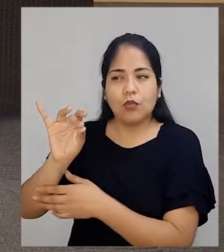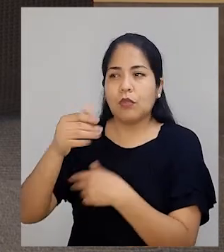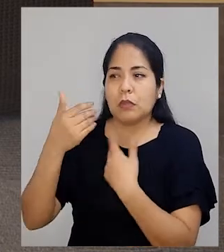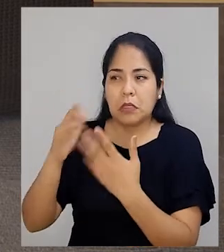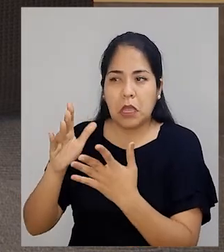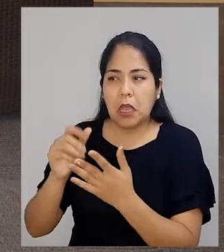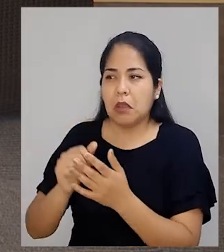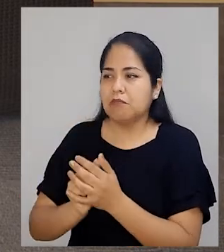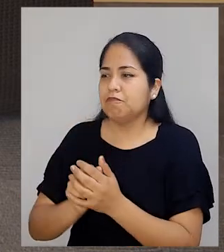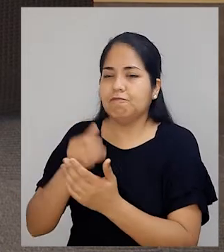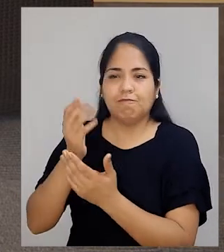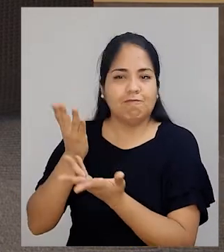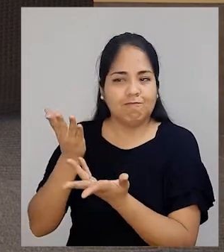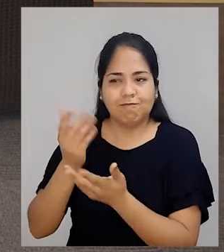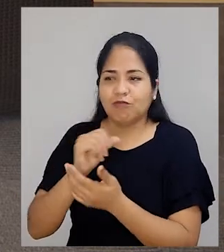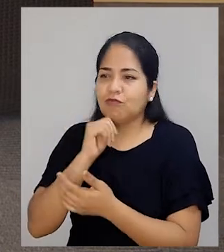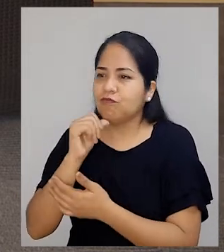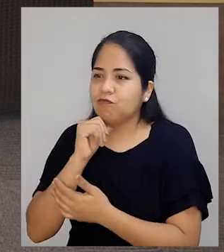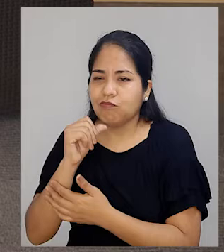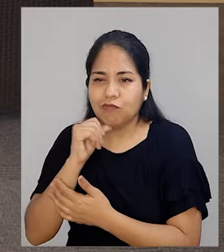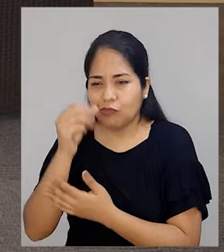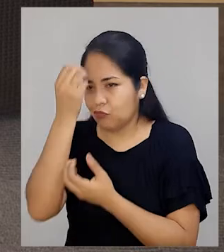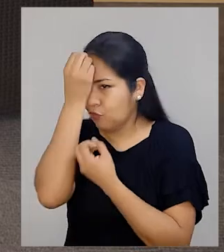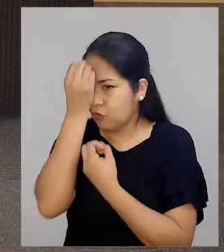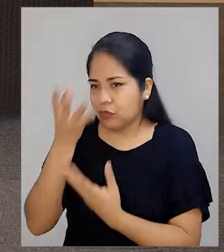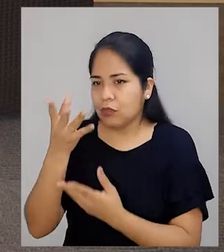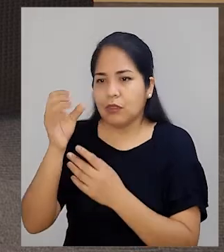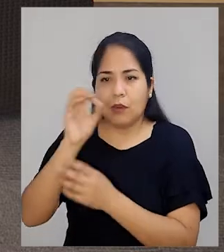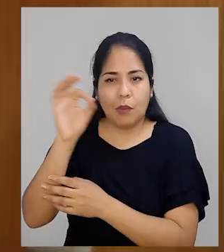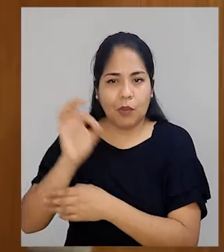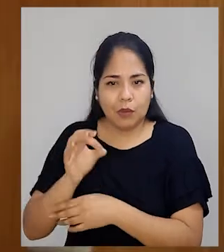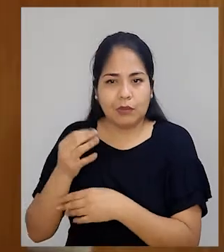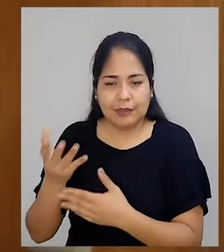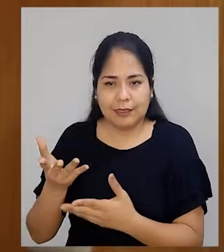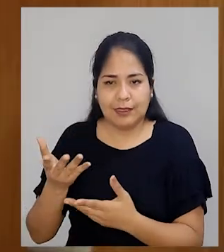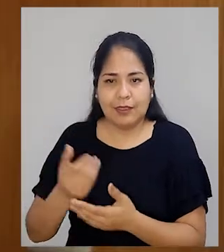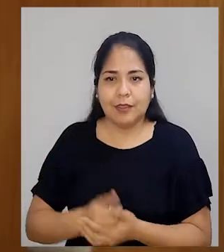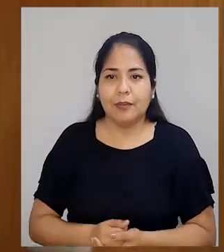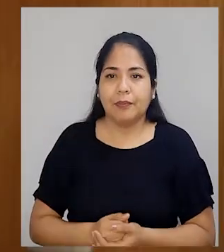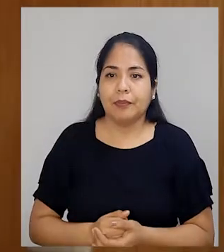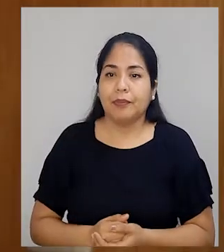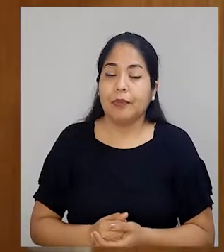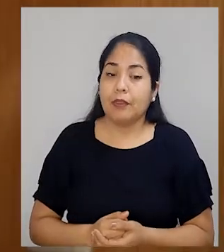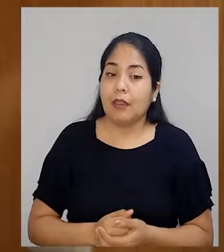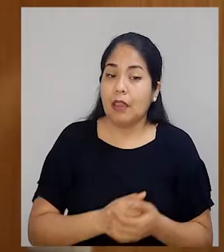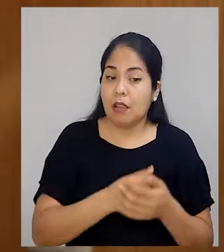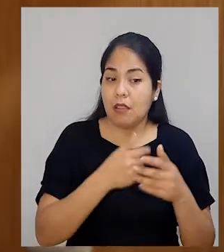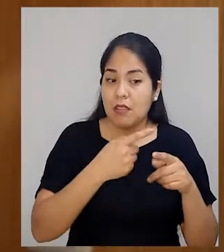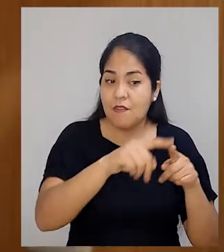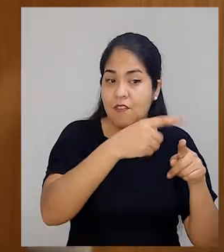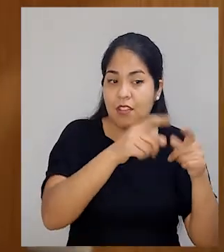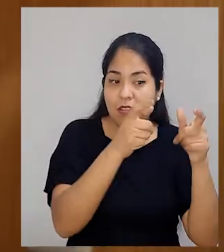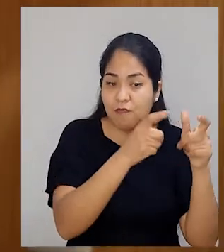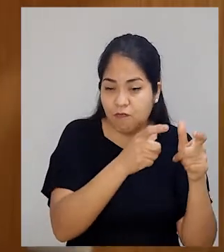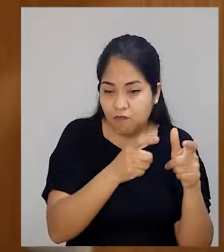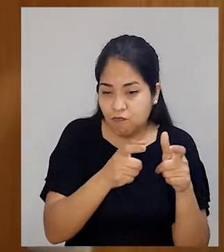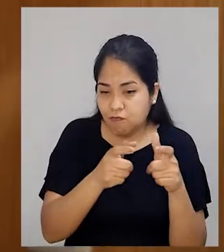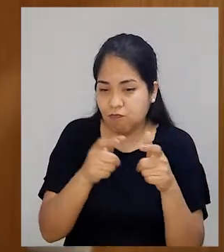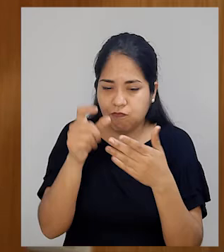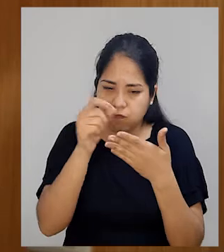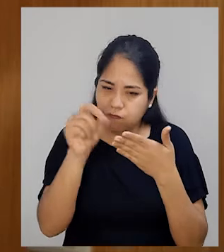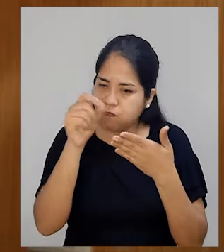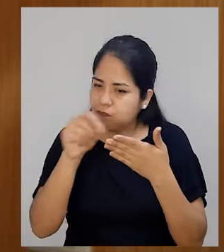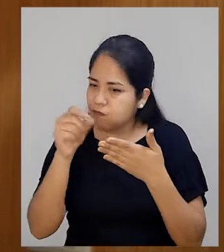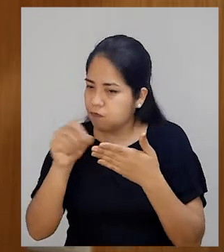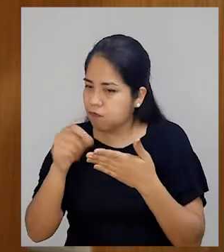398 terminaron en acta de infracción desde la SUNAFIL, ¿de acuerdo? Es decir, de las fiscalizaciones